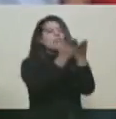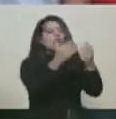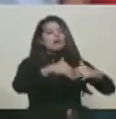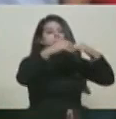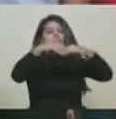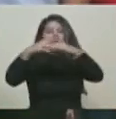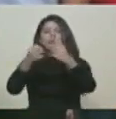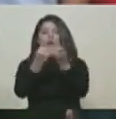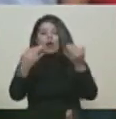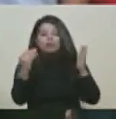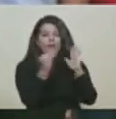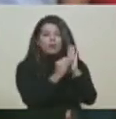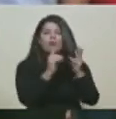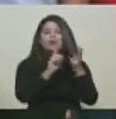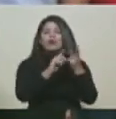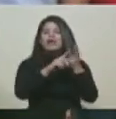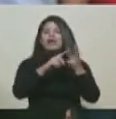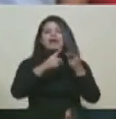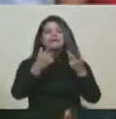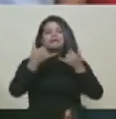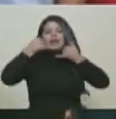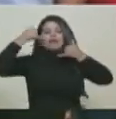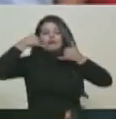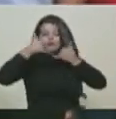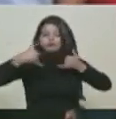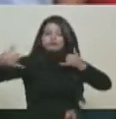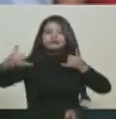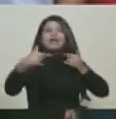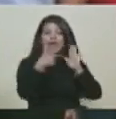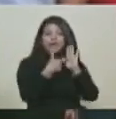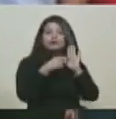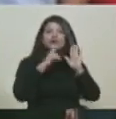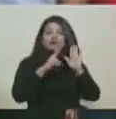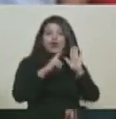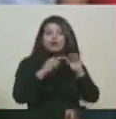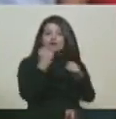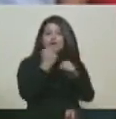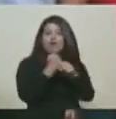tantos hospitales, tantos kilómetros de comunicación, trabajo por el pueblo.